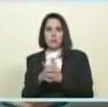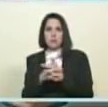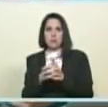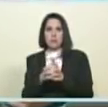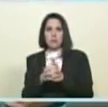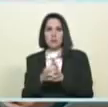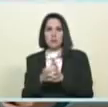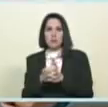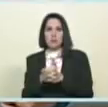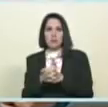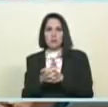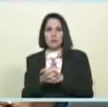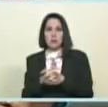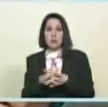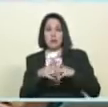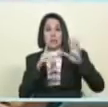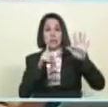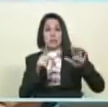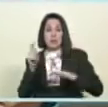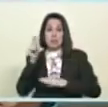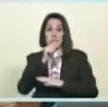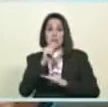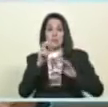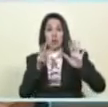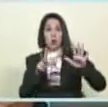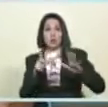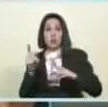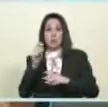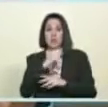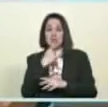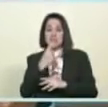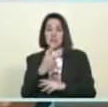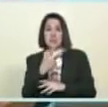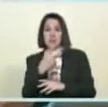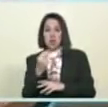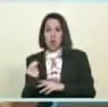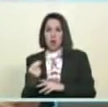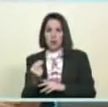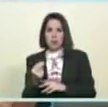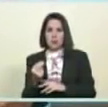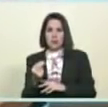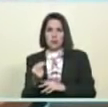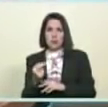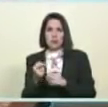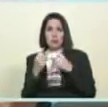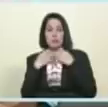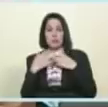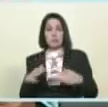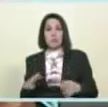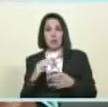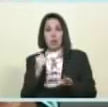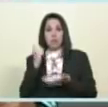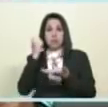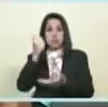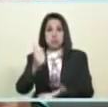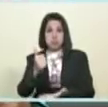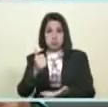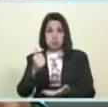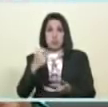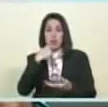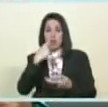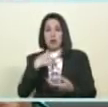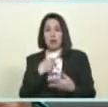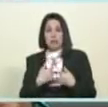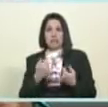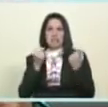negociaban para desgastarnos 6 meses, 8 meses, y después te decían no, cuando ya llegaba el momento de pagar el bono. Para ver si nos hacían declararnos